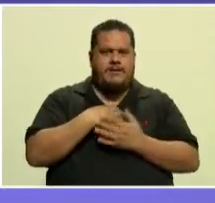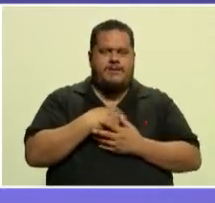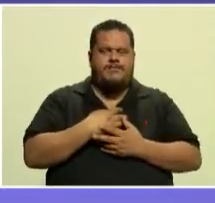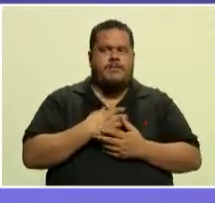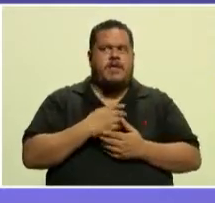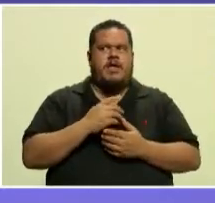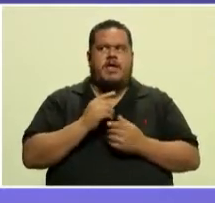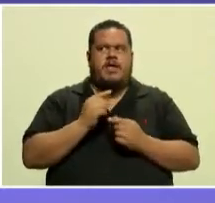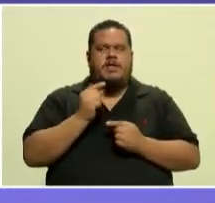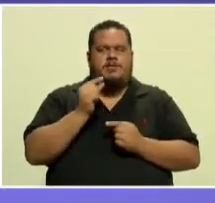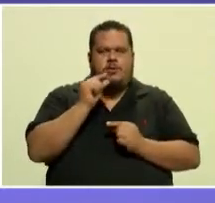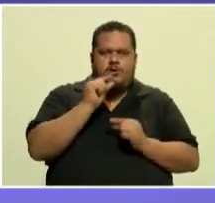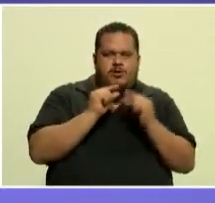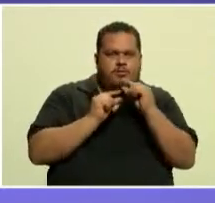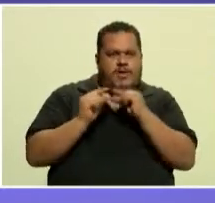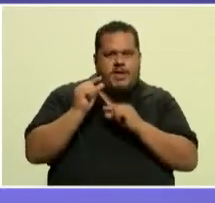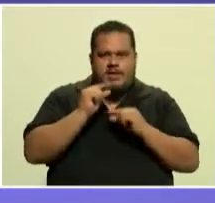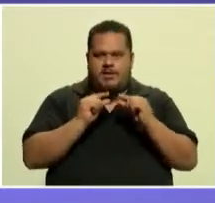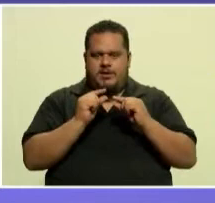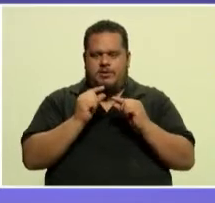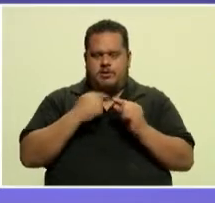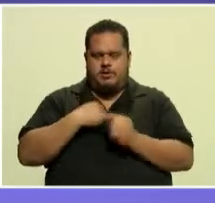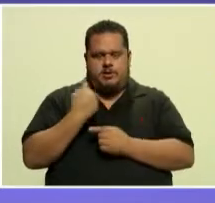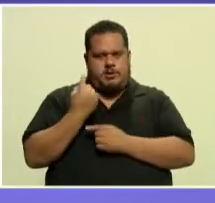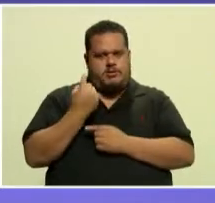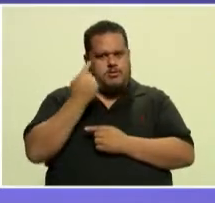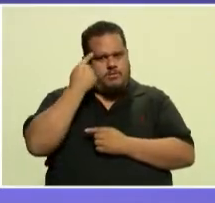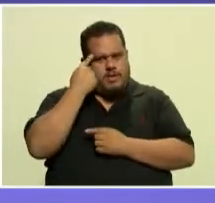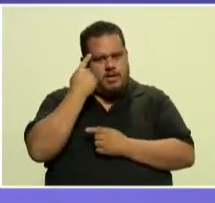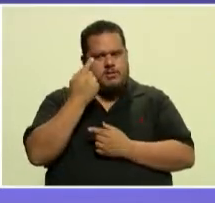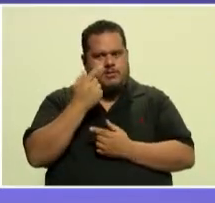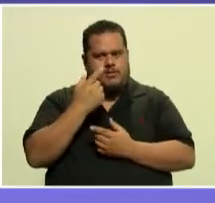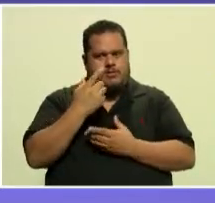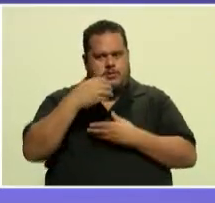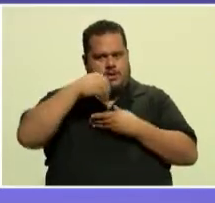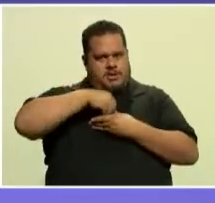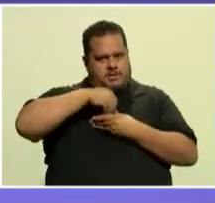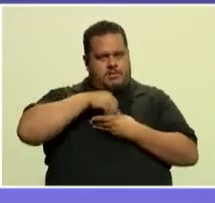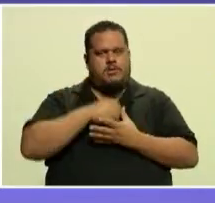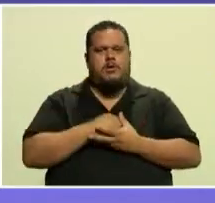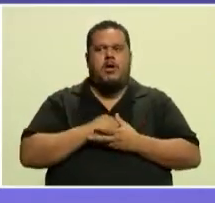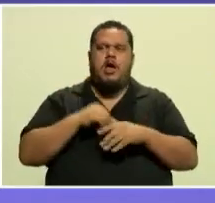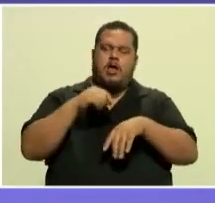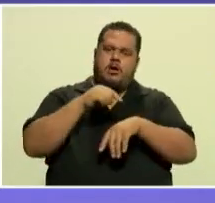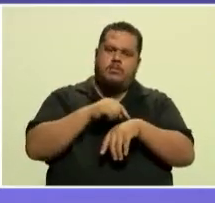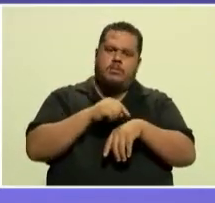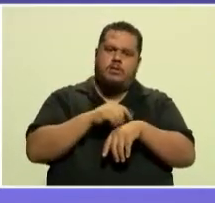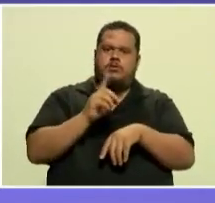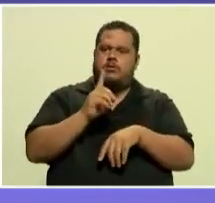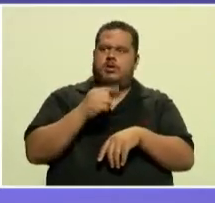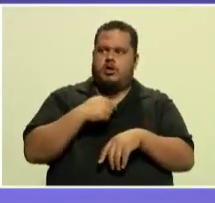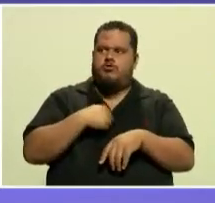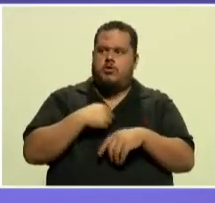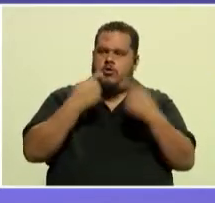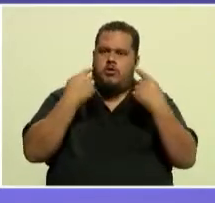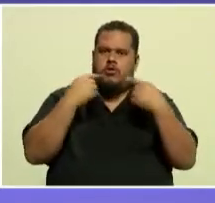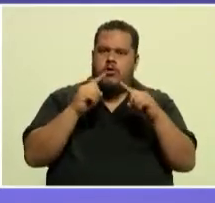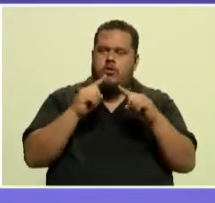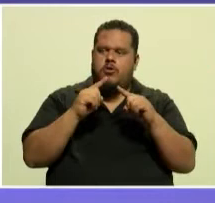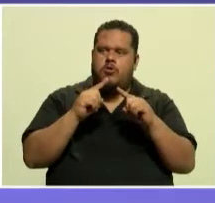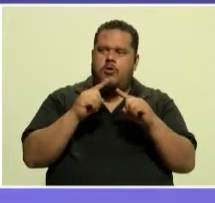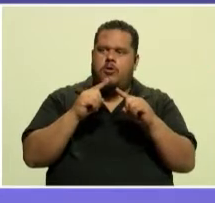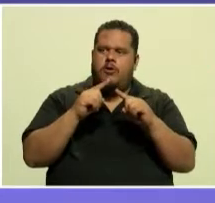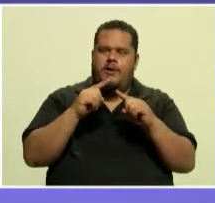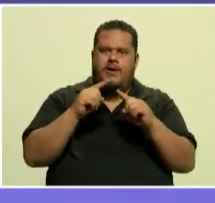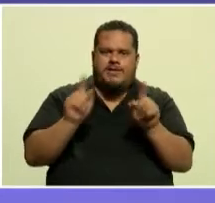cada pedacito, lo que uno piensa y lo que uno lo conforma. Los momentos donde sí lo logro conciliar, en realidad